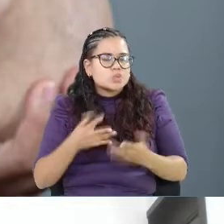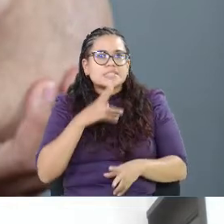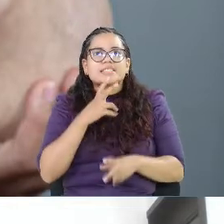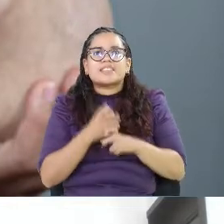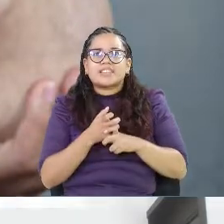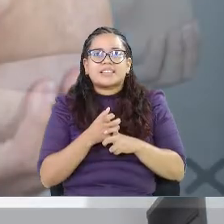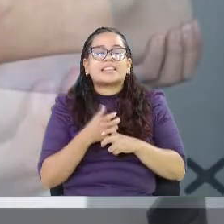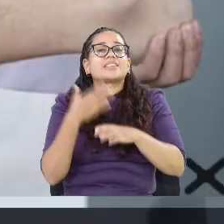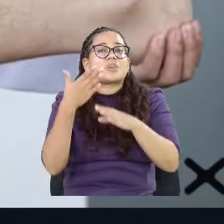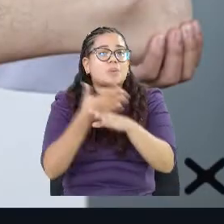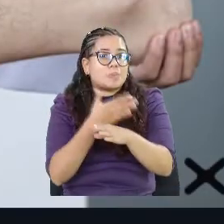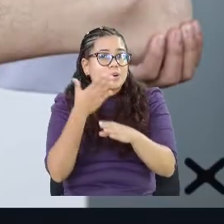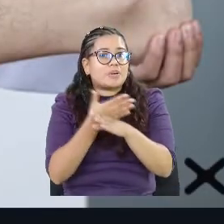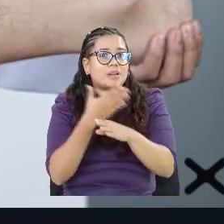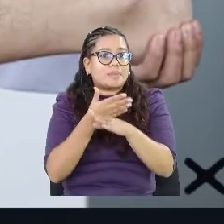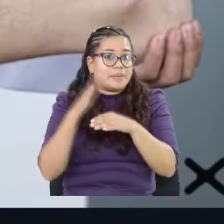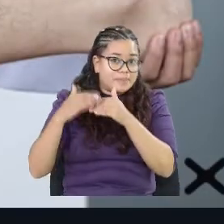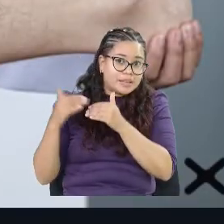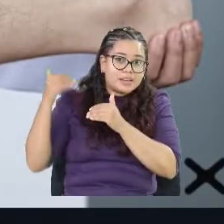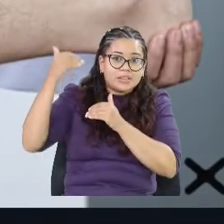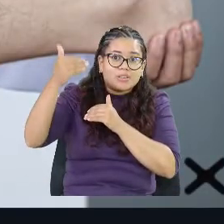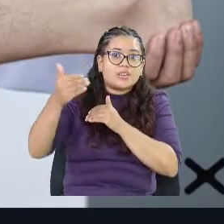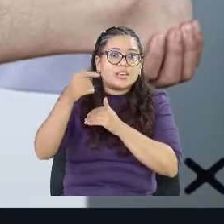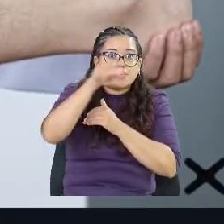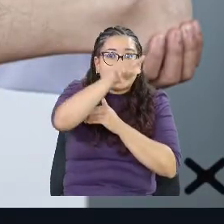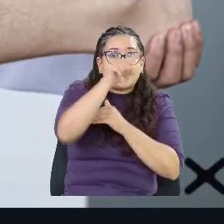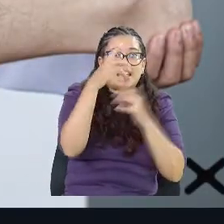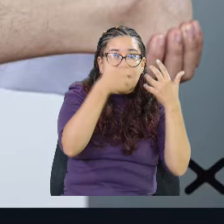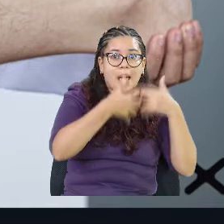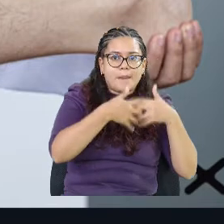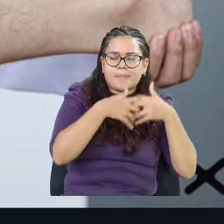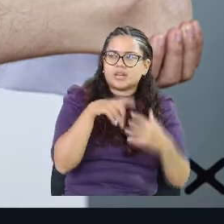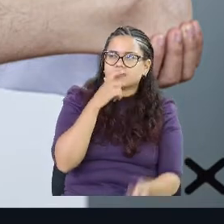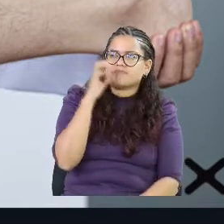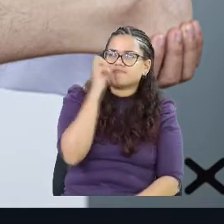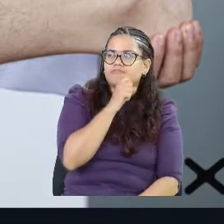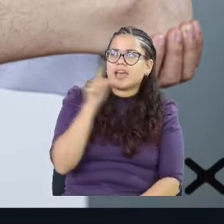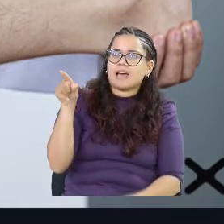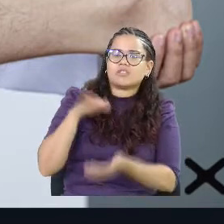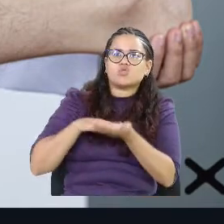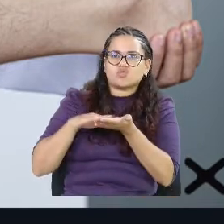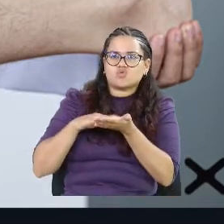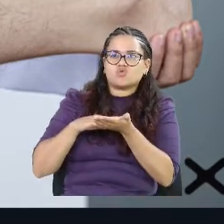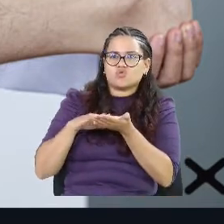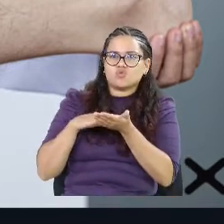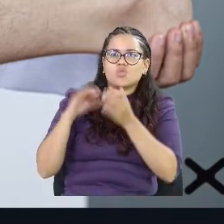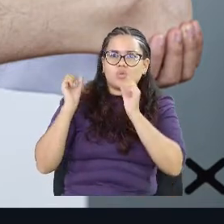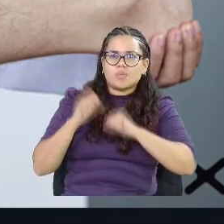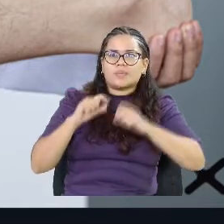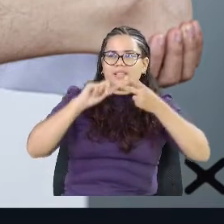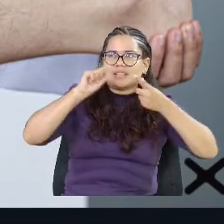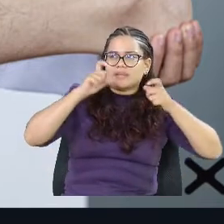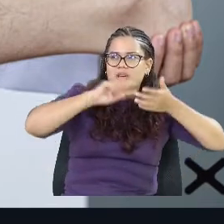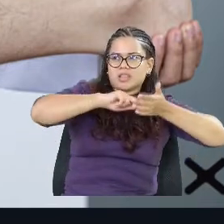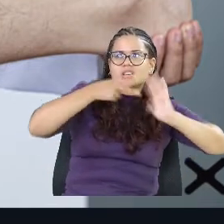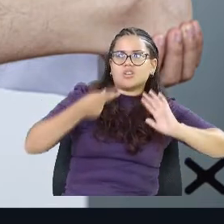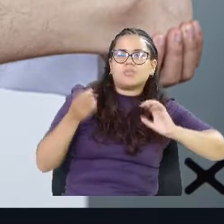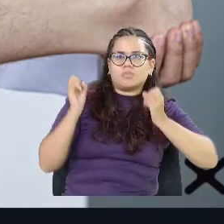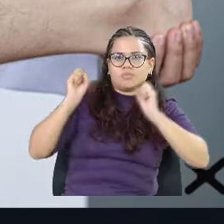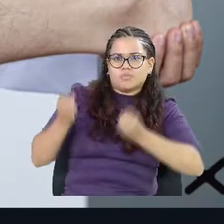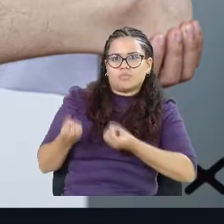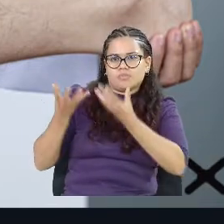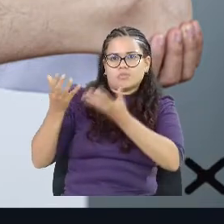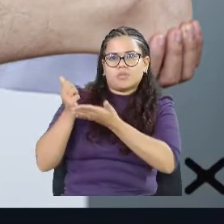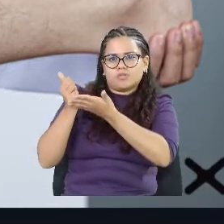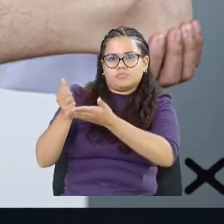que más adelante ExoIdentify lo vio como una oportunidad en la que nosotros por medio de la tecnología podíamos resolver